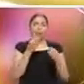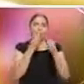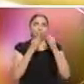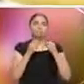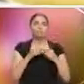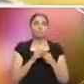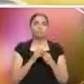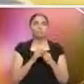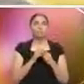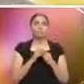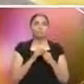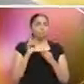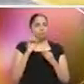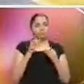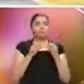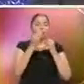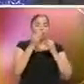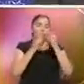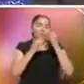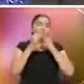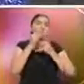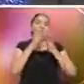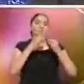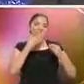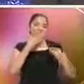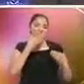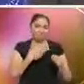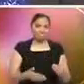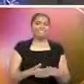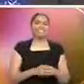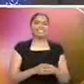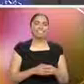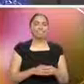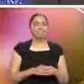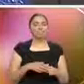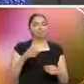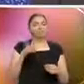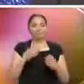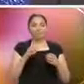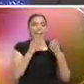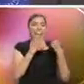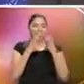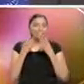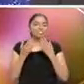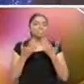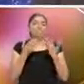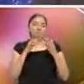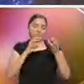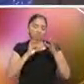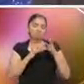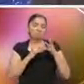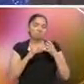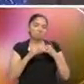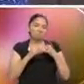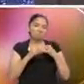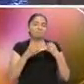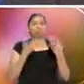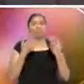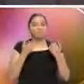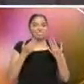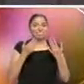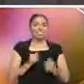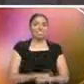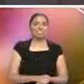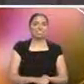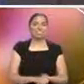Porque Ya si a alguien le entonces, gusta contar las semillas que trae una Sí, exacto. sandía, Si le gusta que compre entretenerse ahí. Claro, pues nos entretenemos ahí. Luego para la lotería